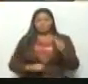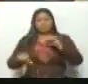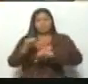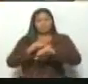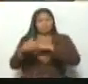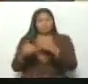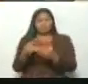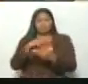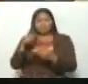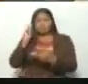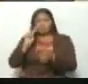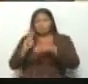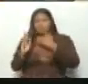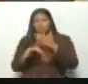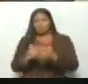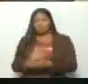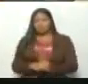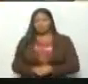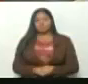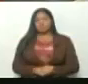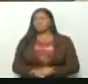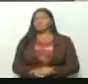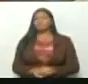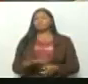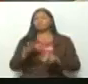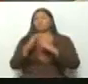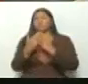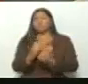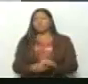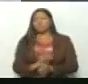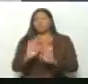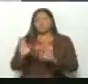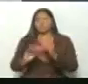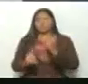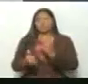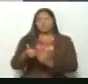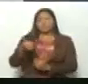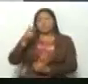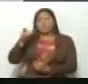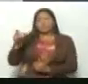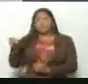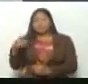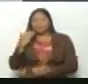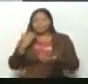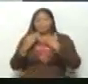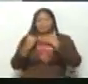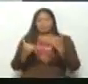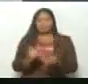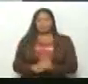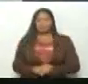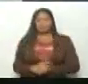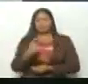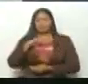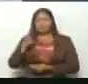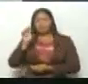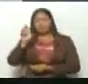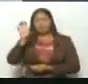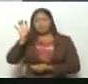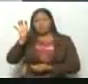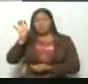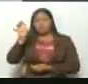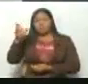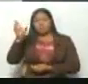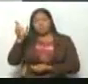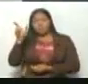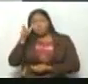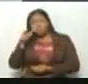realizado, ¿cómo visualizan en este momento la situación? Sí, tenemos un incremento de casos que es importante informar a nuestro pueblo. Presidente